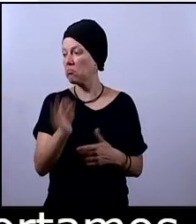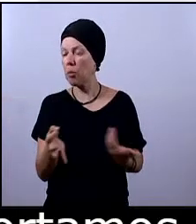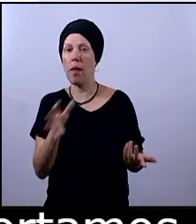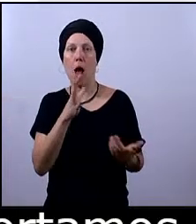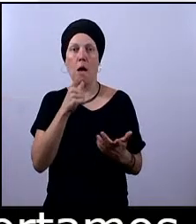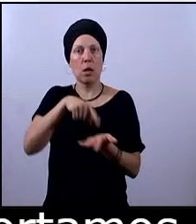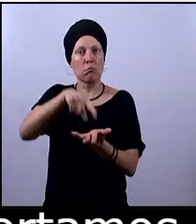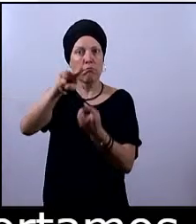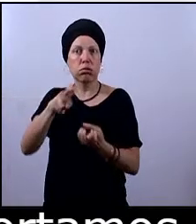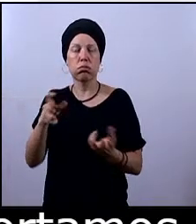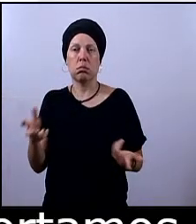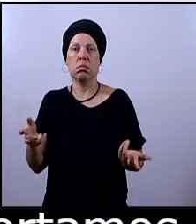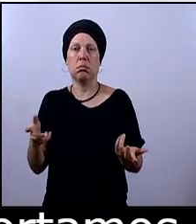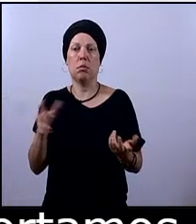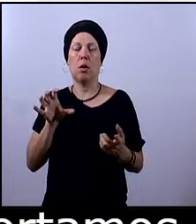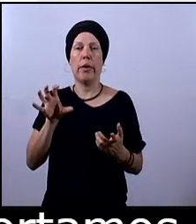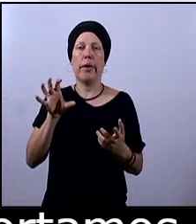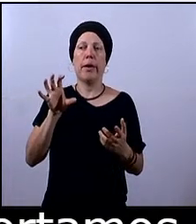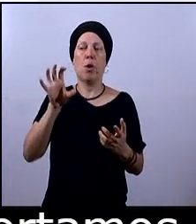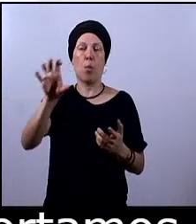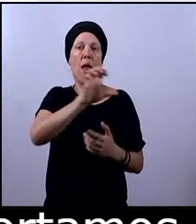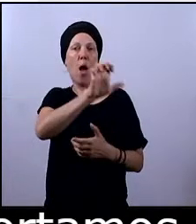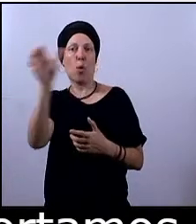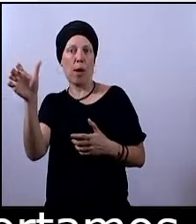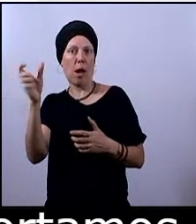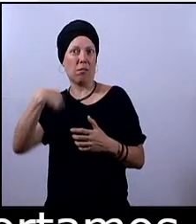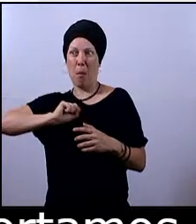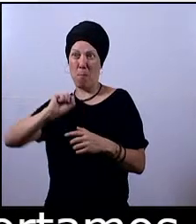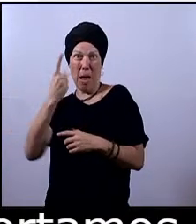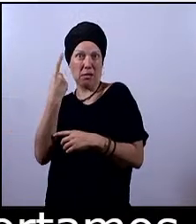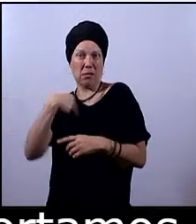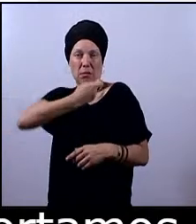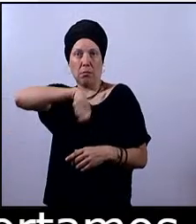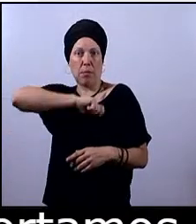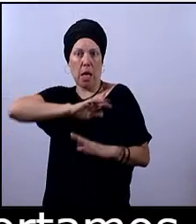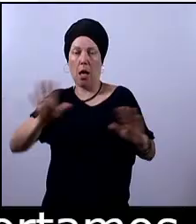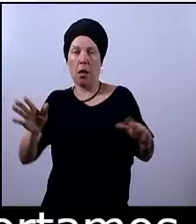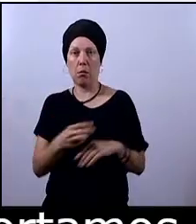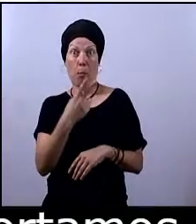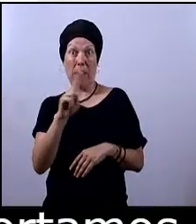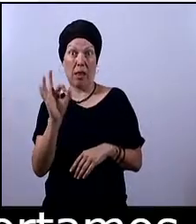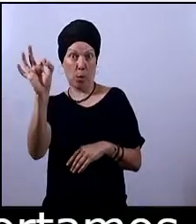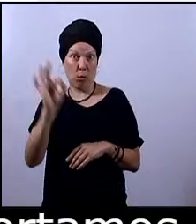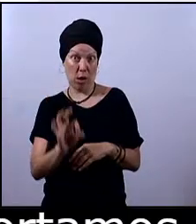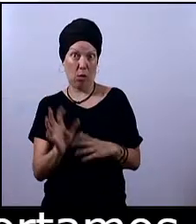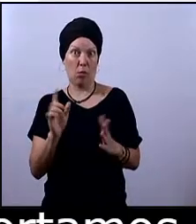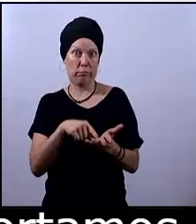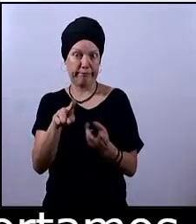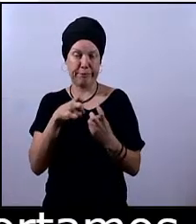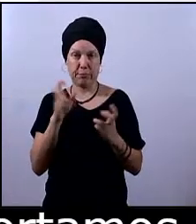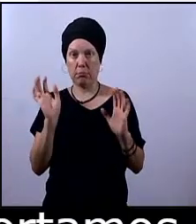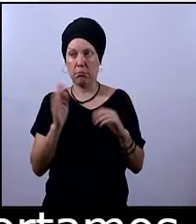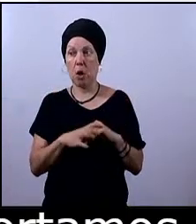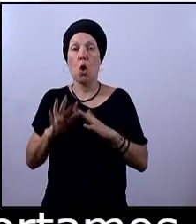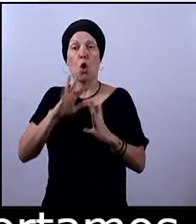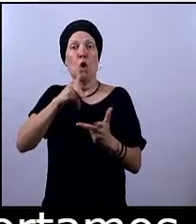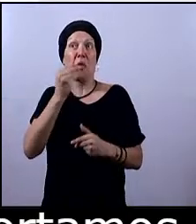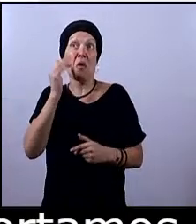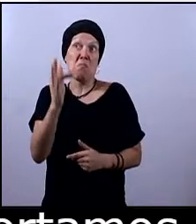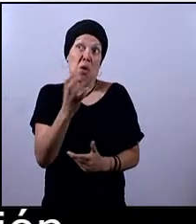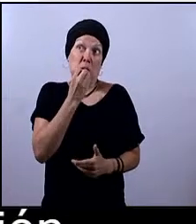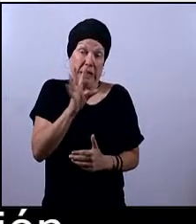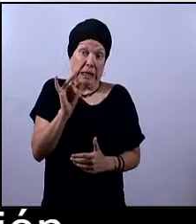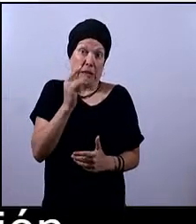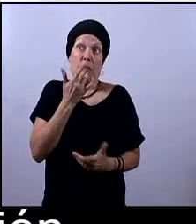puesto aranceles en la Comunidad Europea más altos que a España, en España se han puesto de un 20%. Es una buena noticia